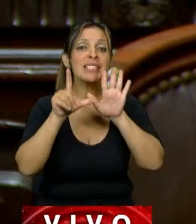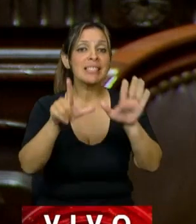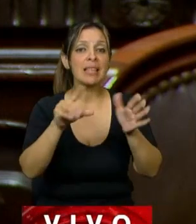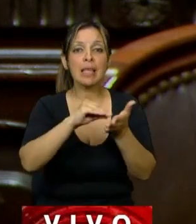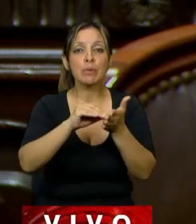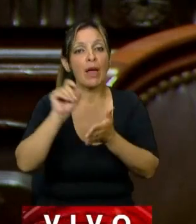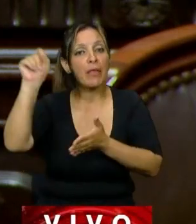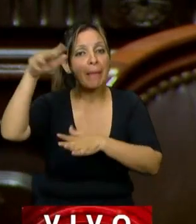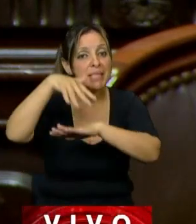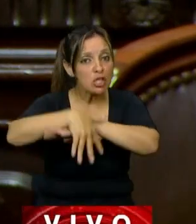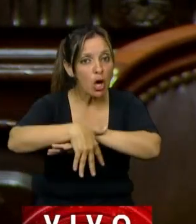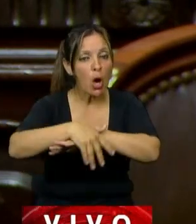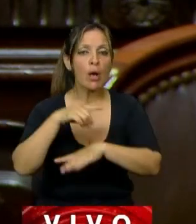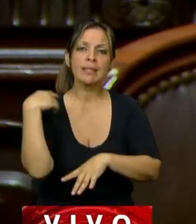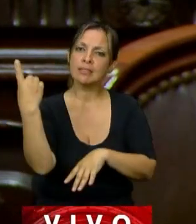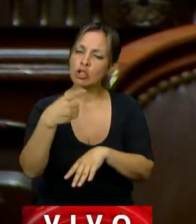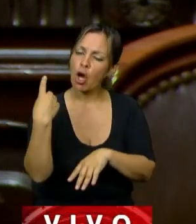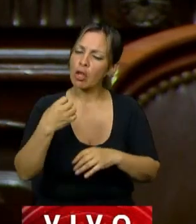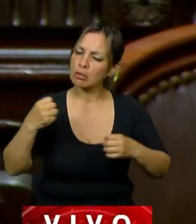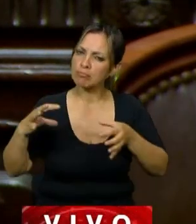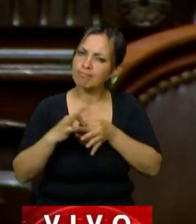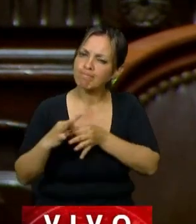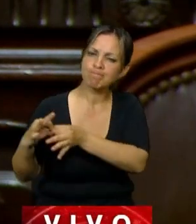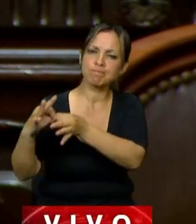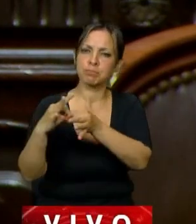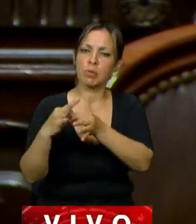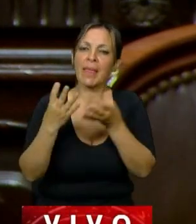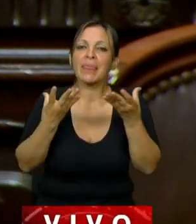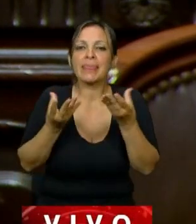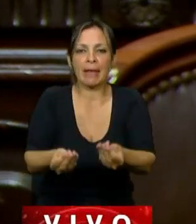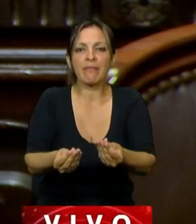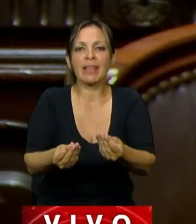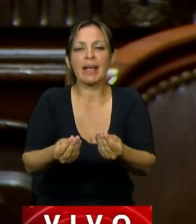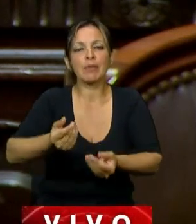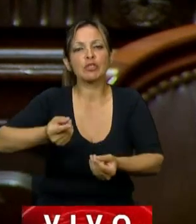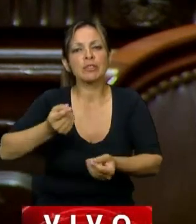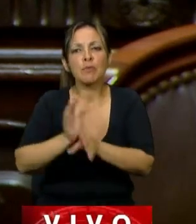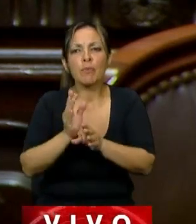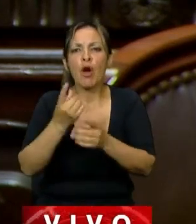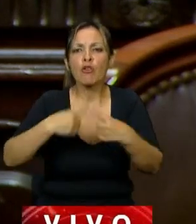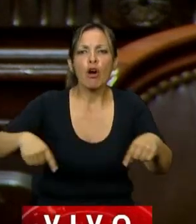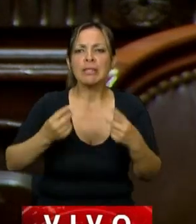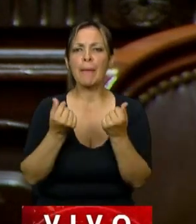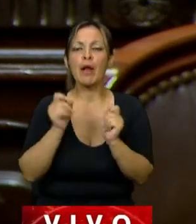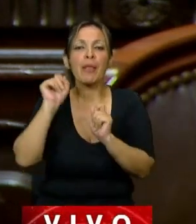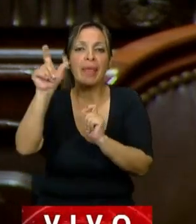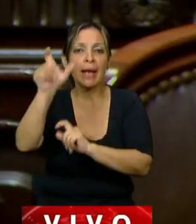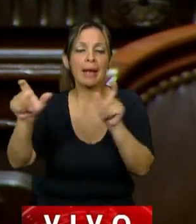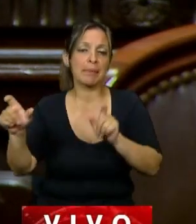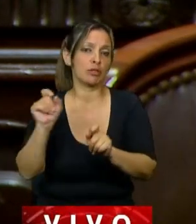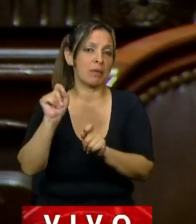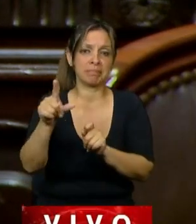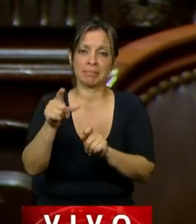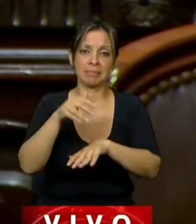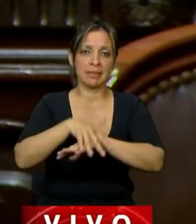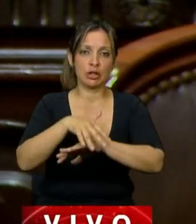diputados misioneros nos pongamos la camiseta de Misiones y defendamos los intereses de los misioneros y las misioneras.